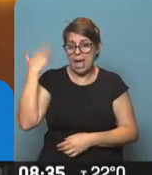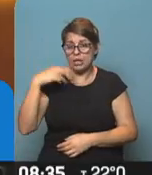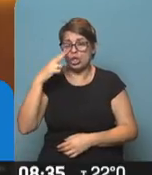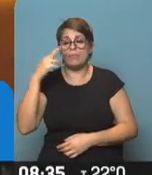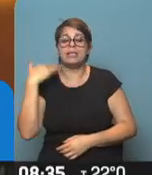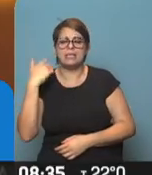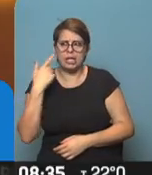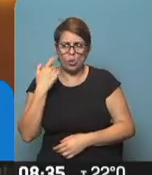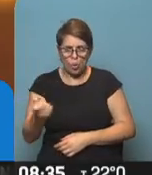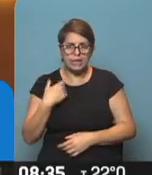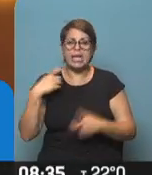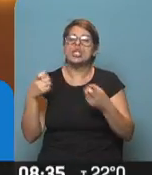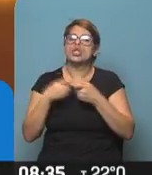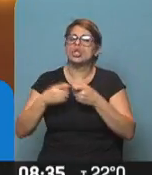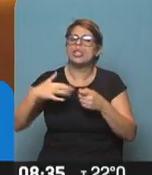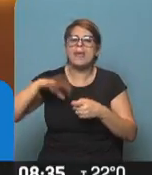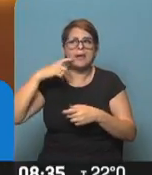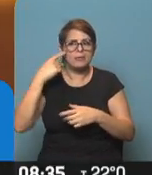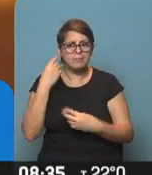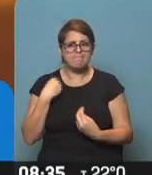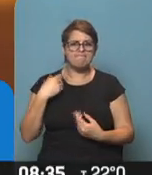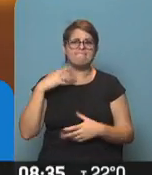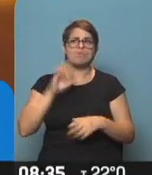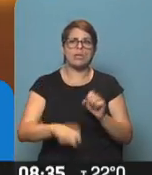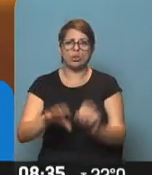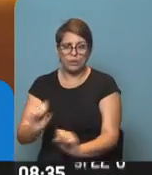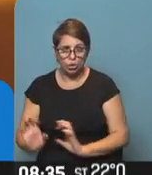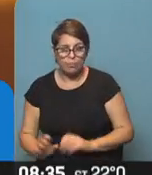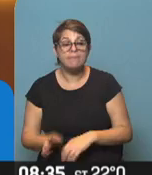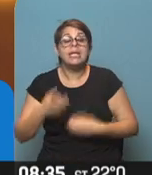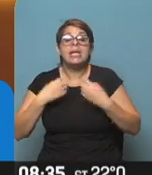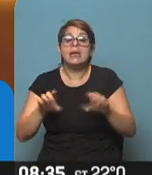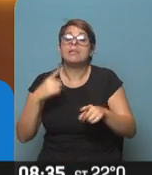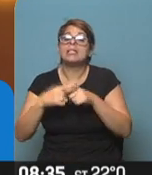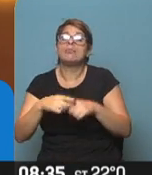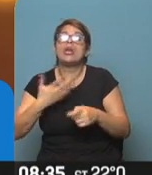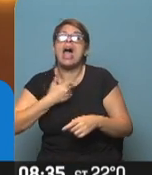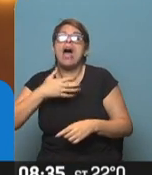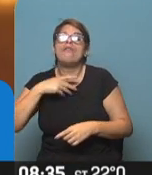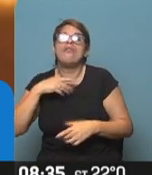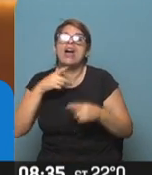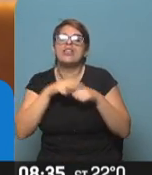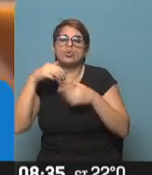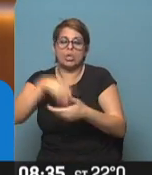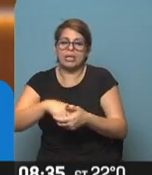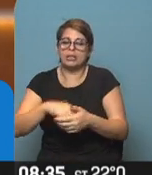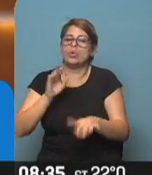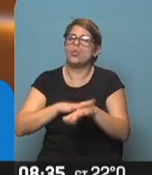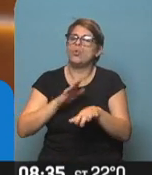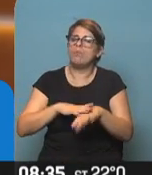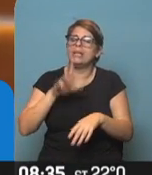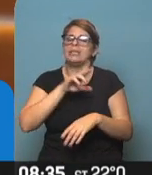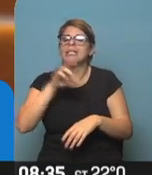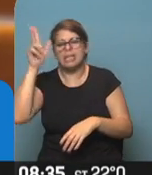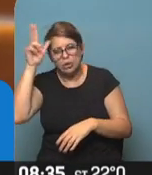avance de la sociedad anónima más preocupante empezó por una discusión en afa en donde después del escándalo del 38